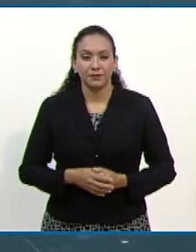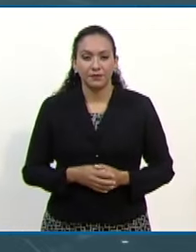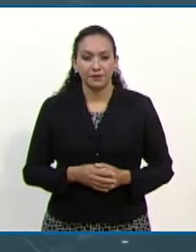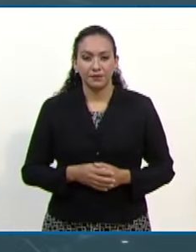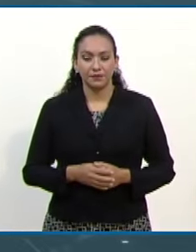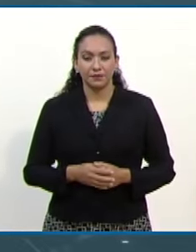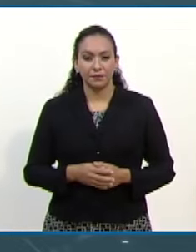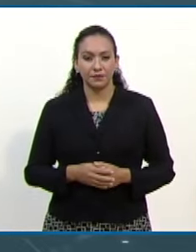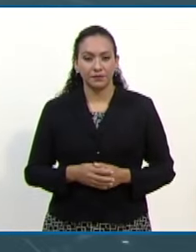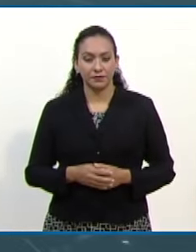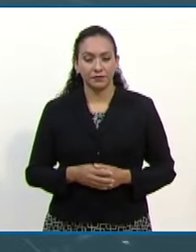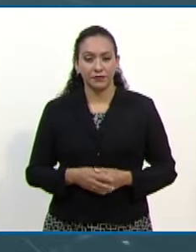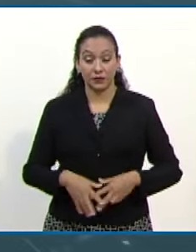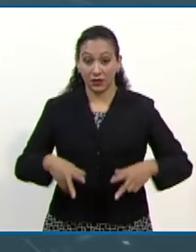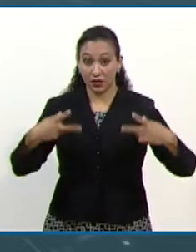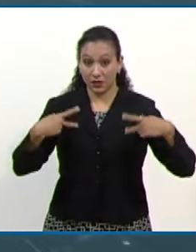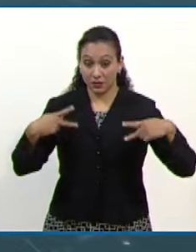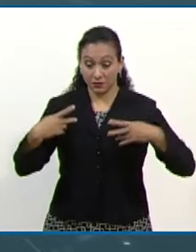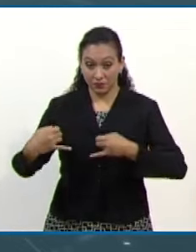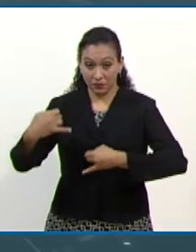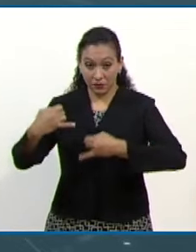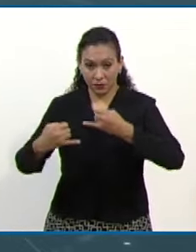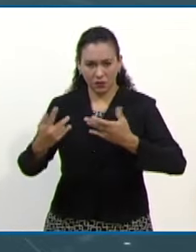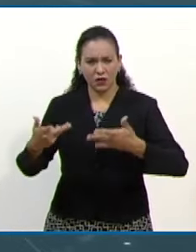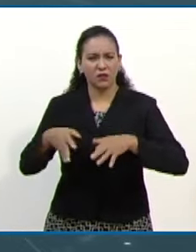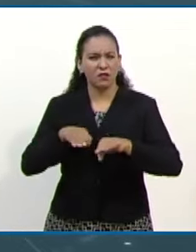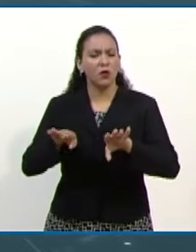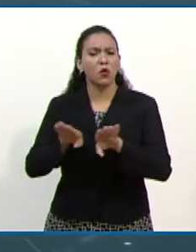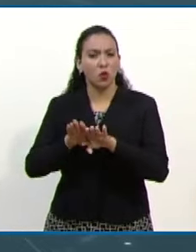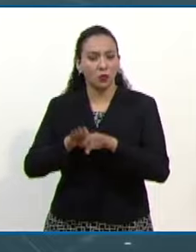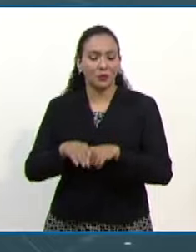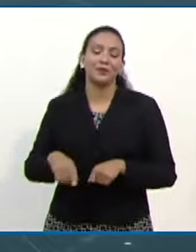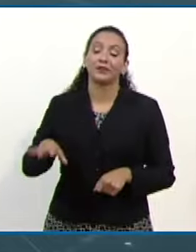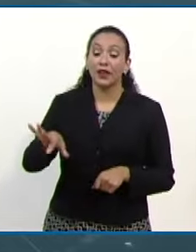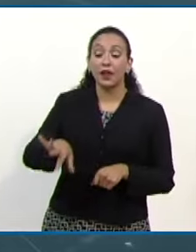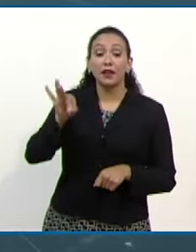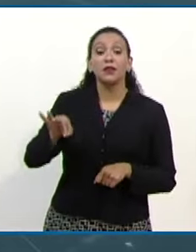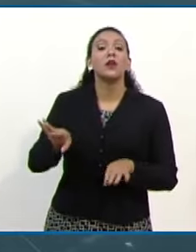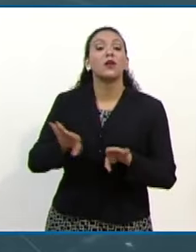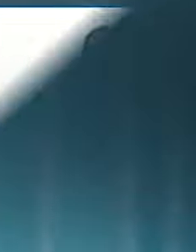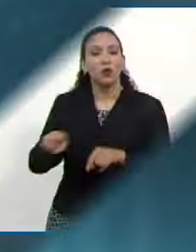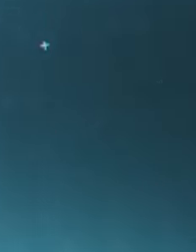La legitimidad de las personas juzgadoras se da a través de sus sentencias.